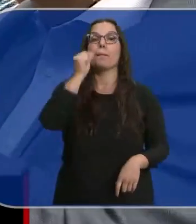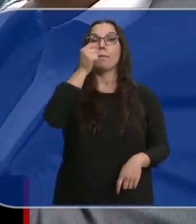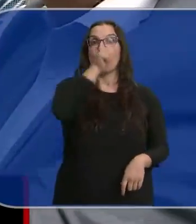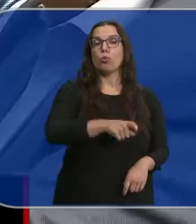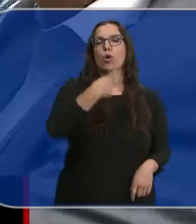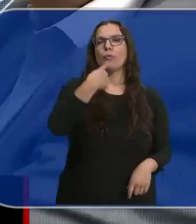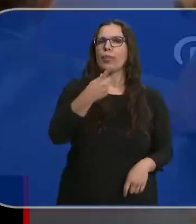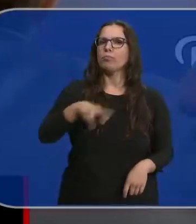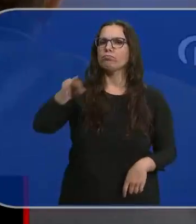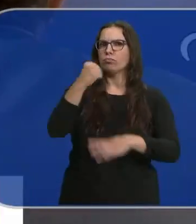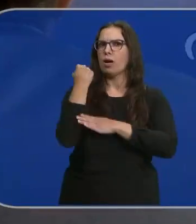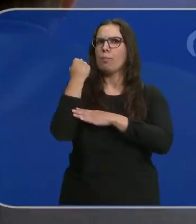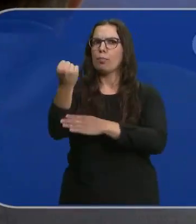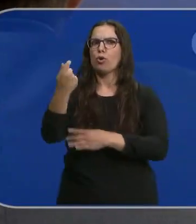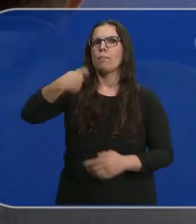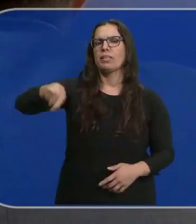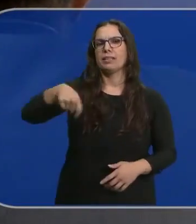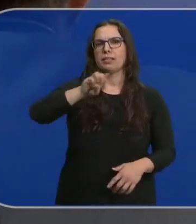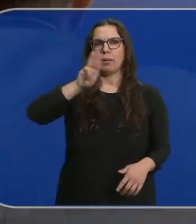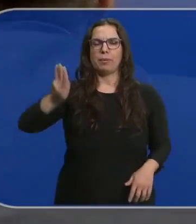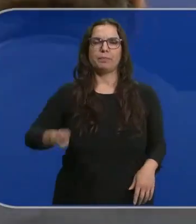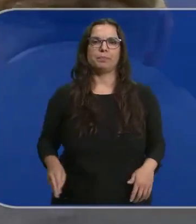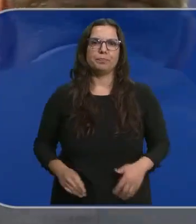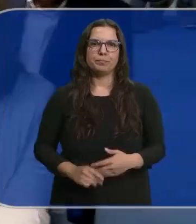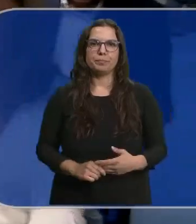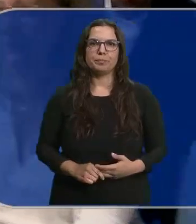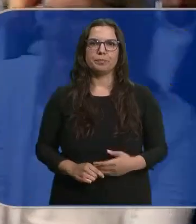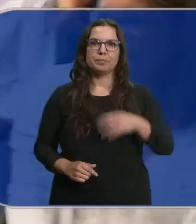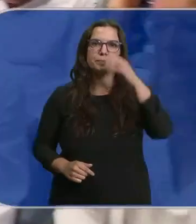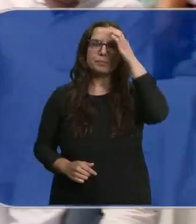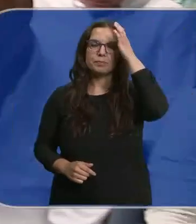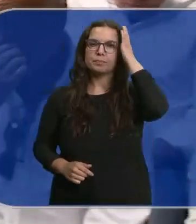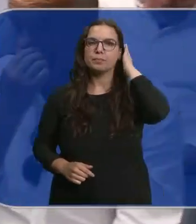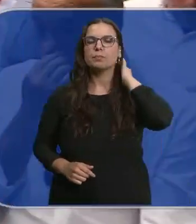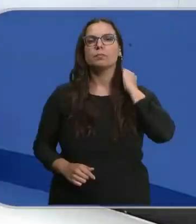Mañueco ha reiterado su respaldo al presidente del partido.